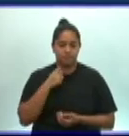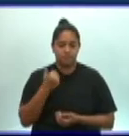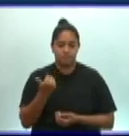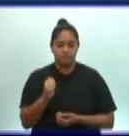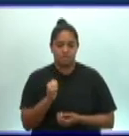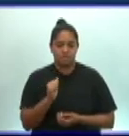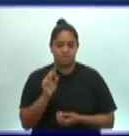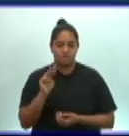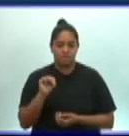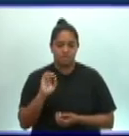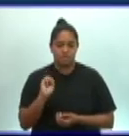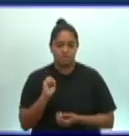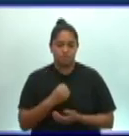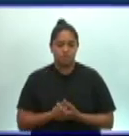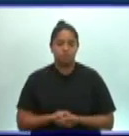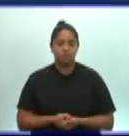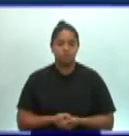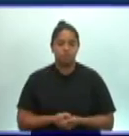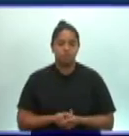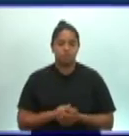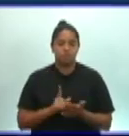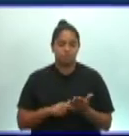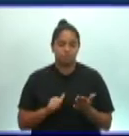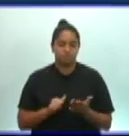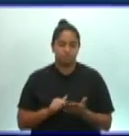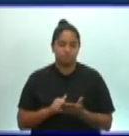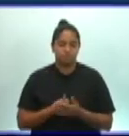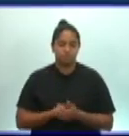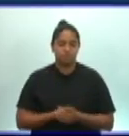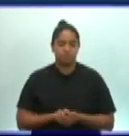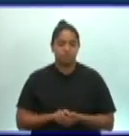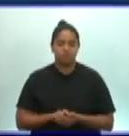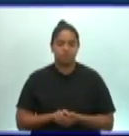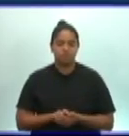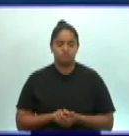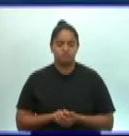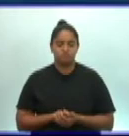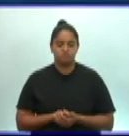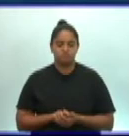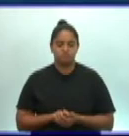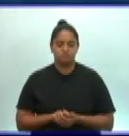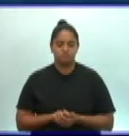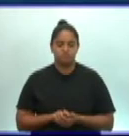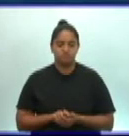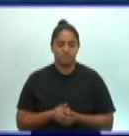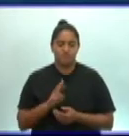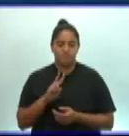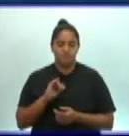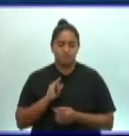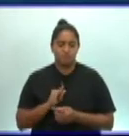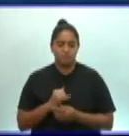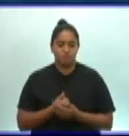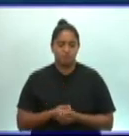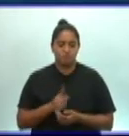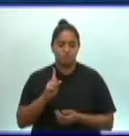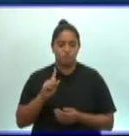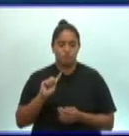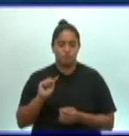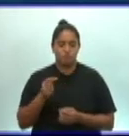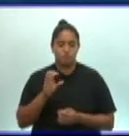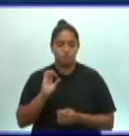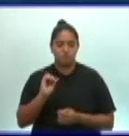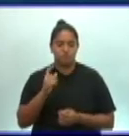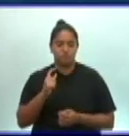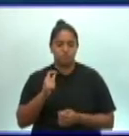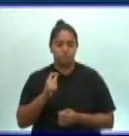segundo, la carga 1,6 por 10 a la menos 7 coulones y el vector de inducción de 1,0 Tesla. A la hora de